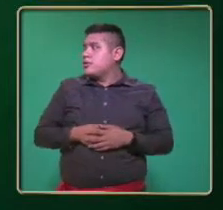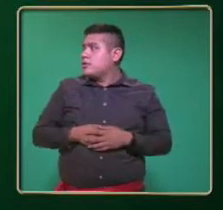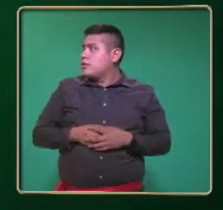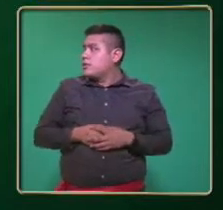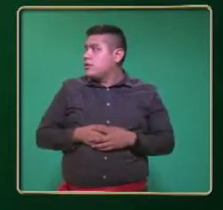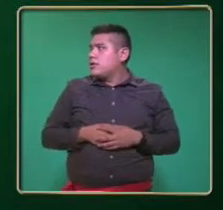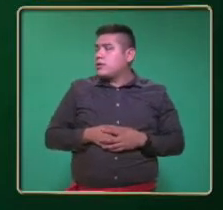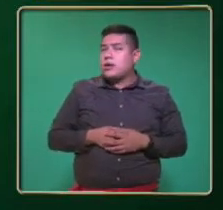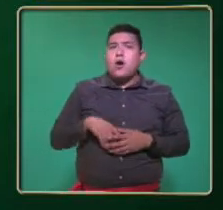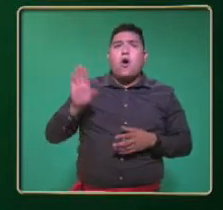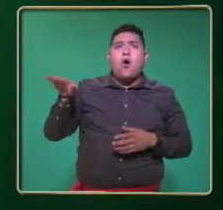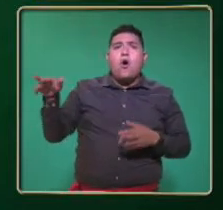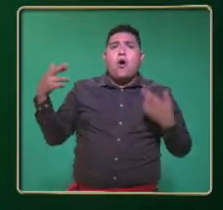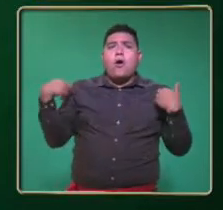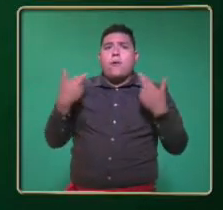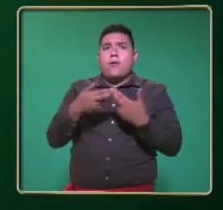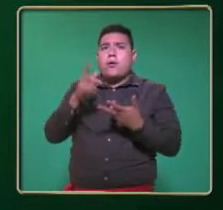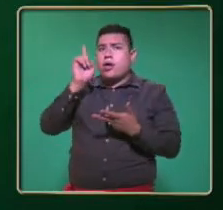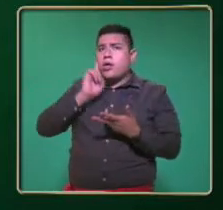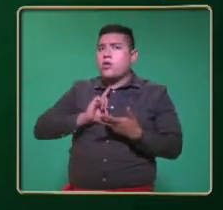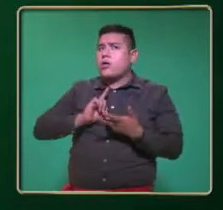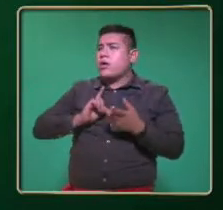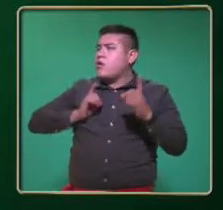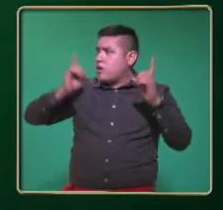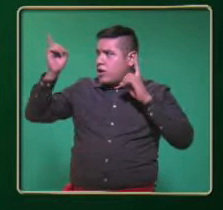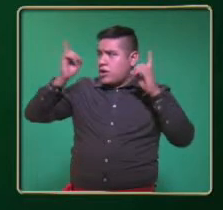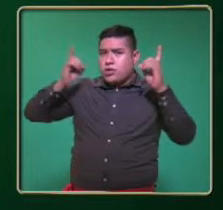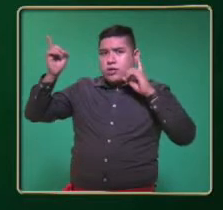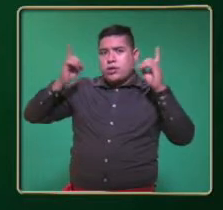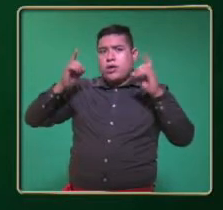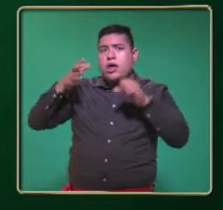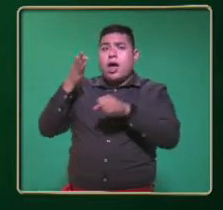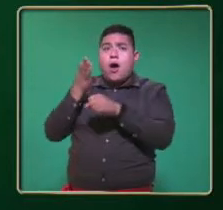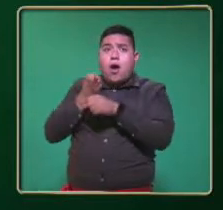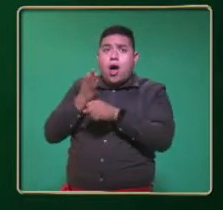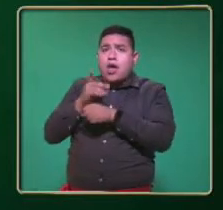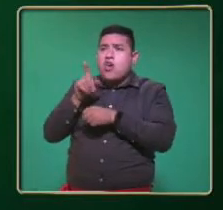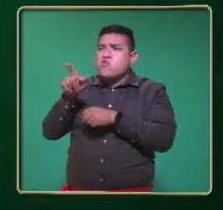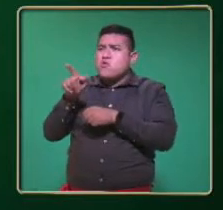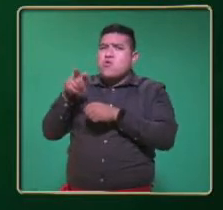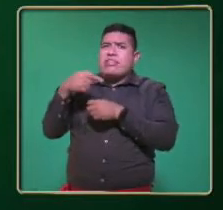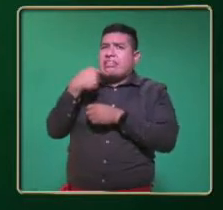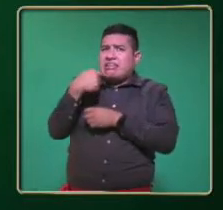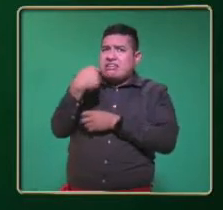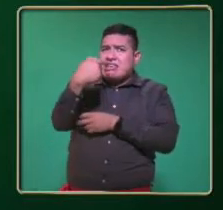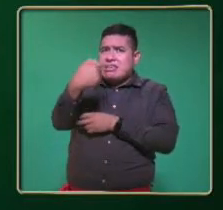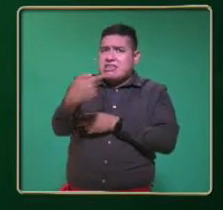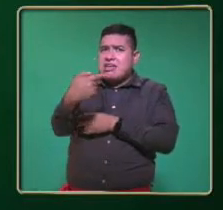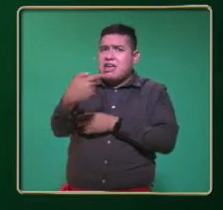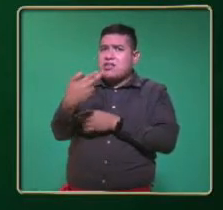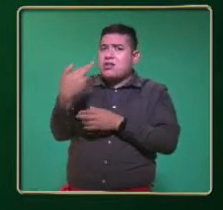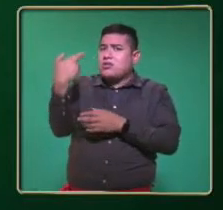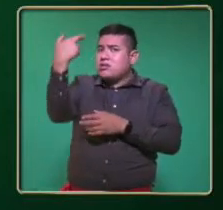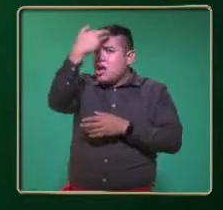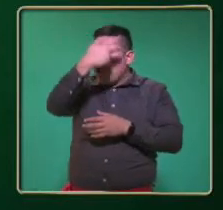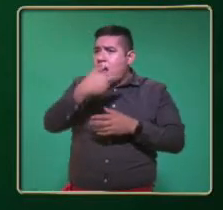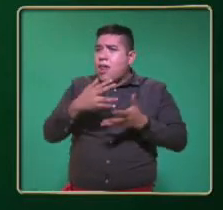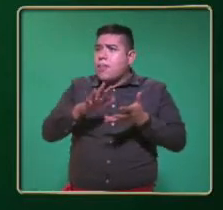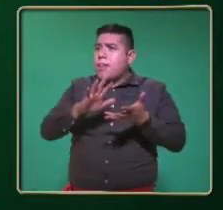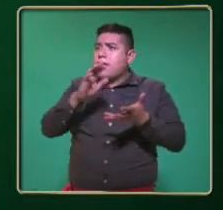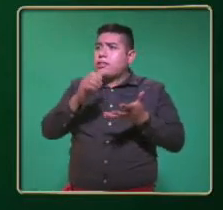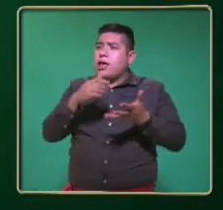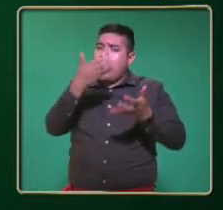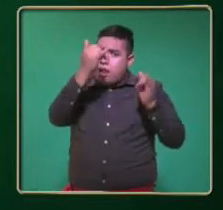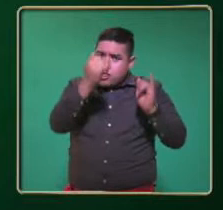Muy bien. Oye, maestra, yo nada más tengo una duda. Ahorita tú hablabas de acerca de los análisis de caso. ¿Me